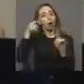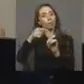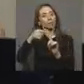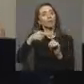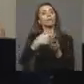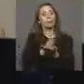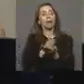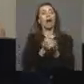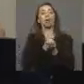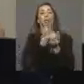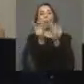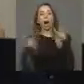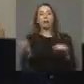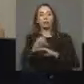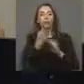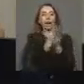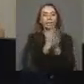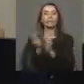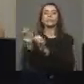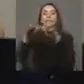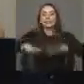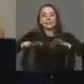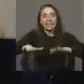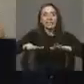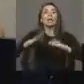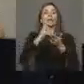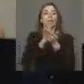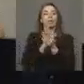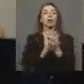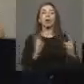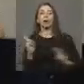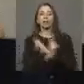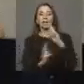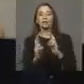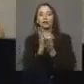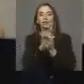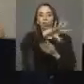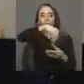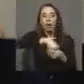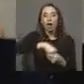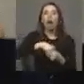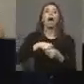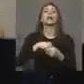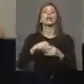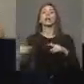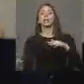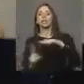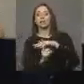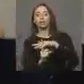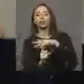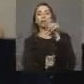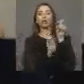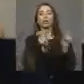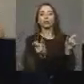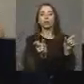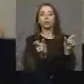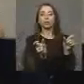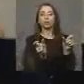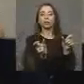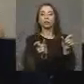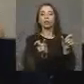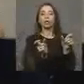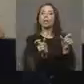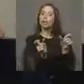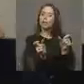de estudiantes en el sistema, convivencia escolar, inclusión y atención deficitaria de estudiantes,